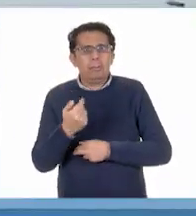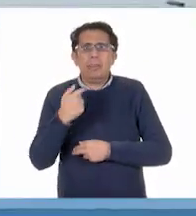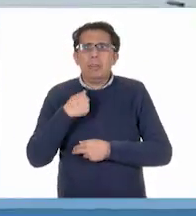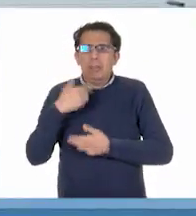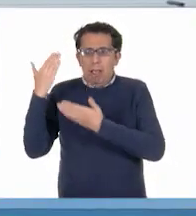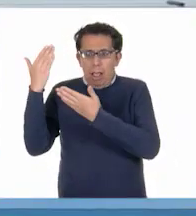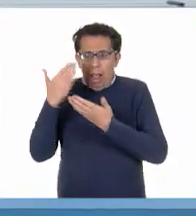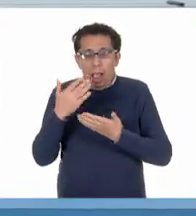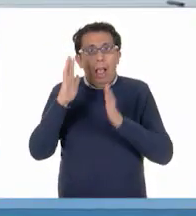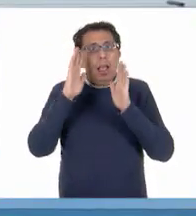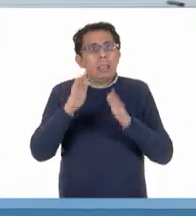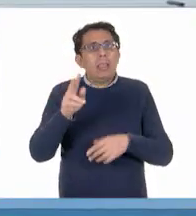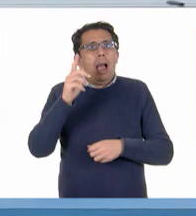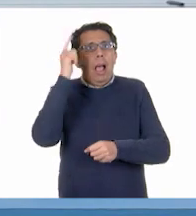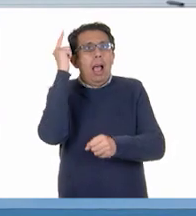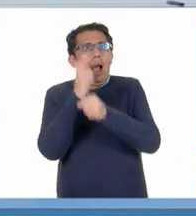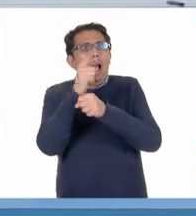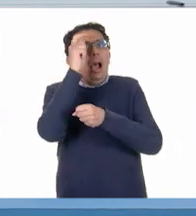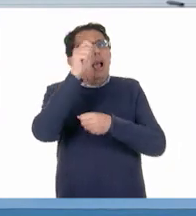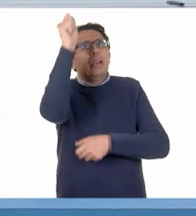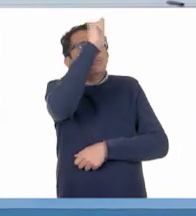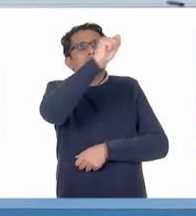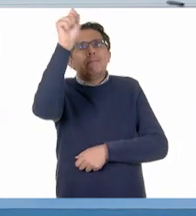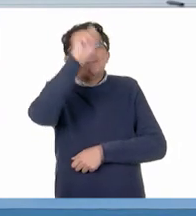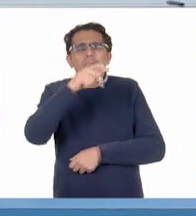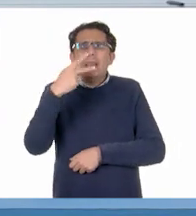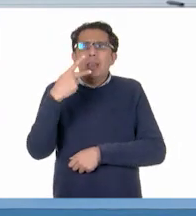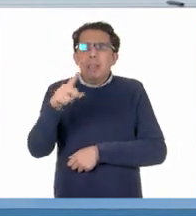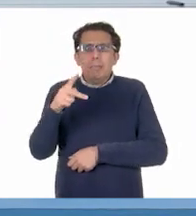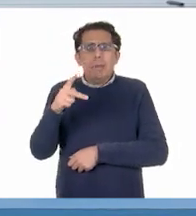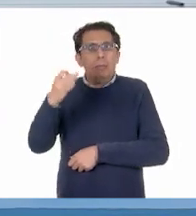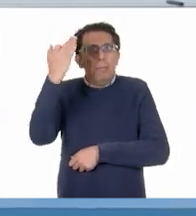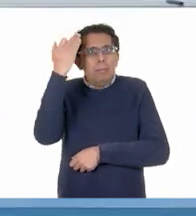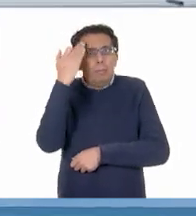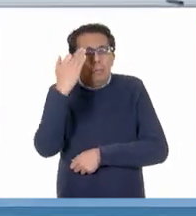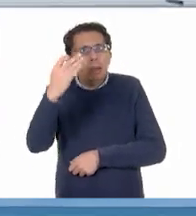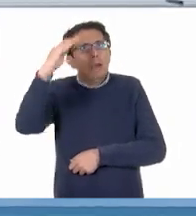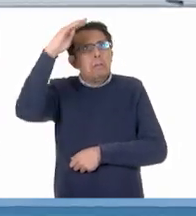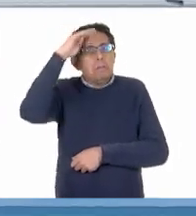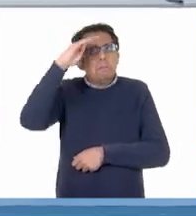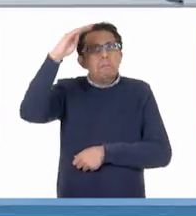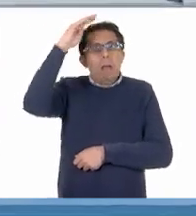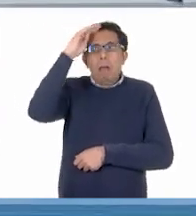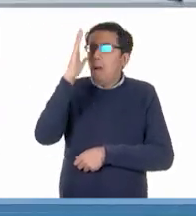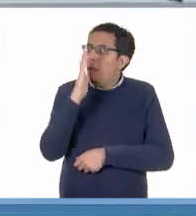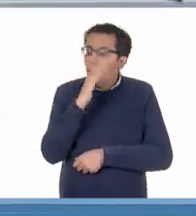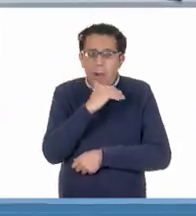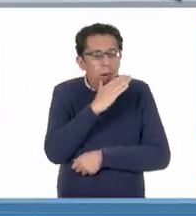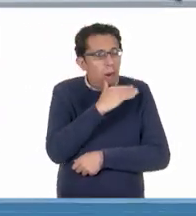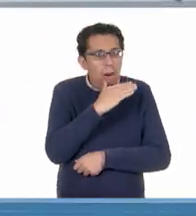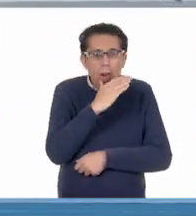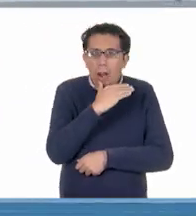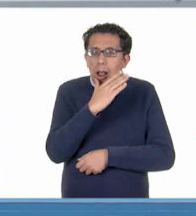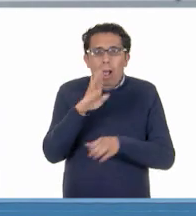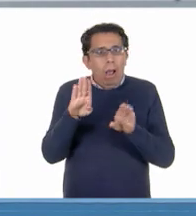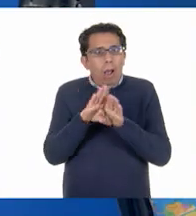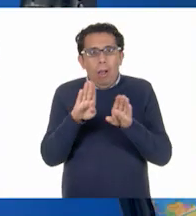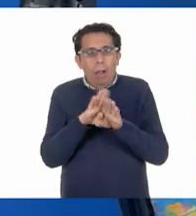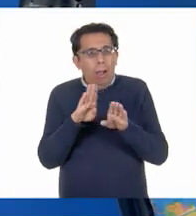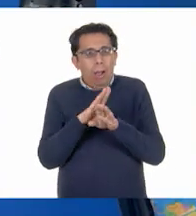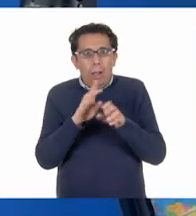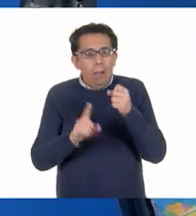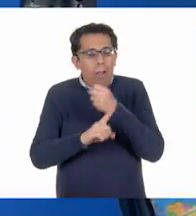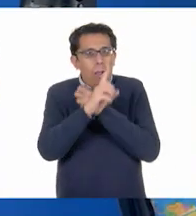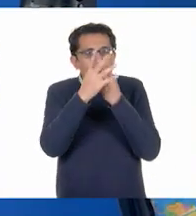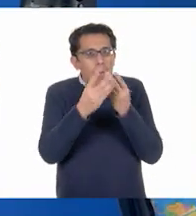ya estaba escrita en el pizarrón, pero ya llevamos un rato pensando y no le encontramos solución. ¿Verdad, María?